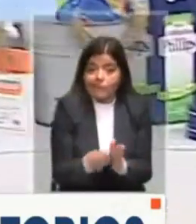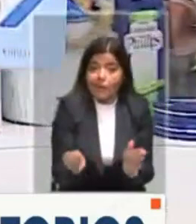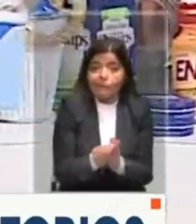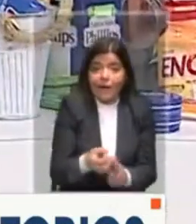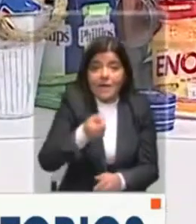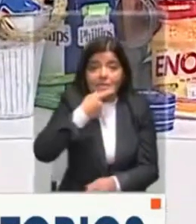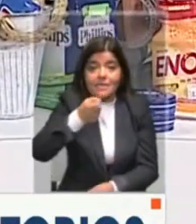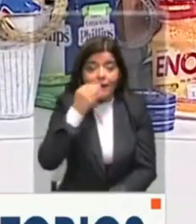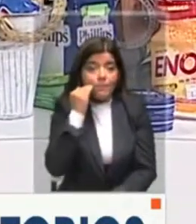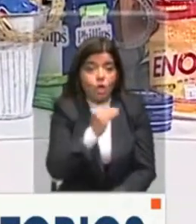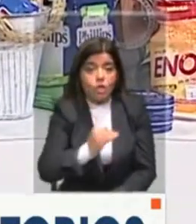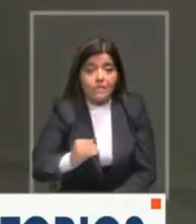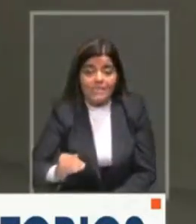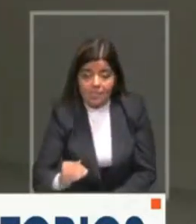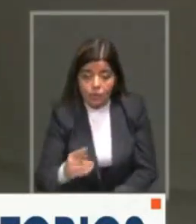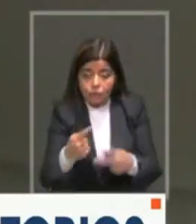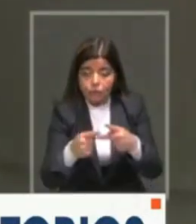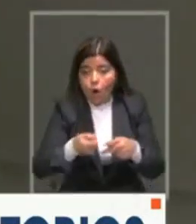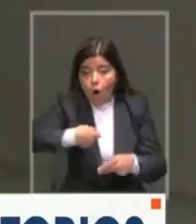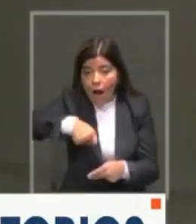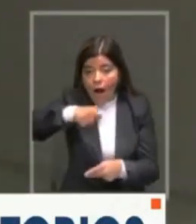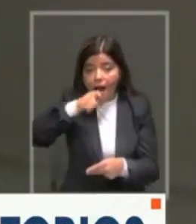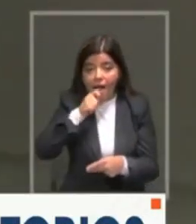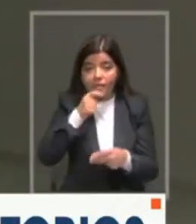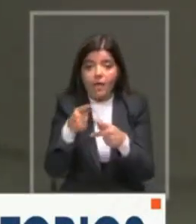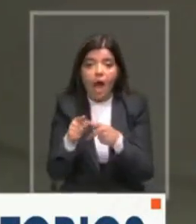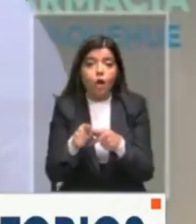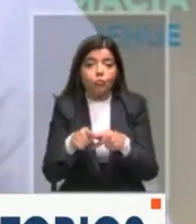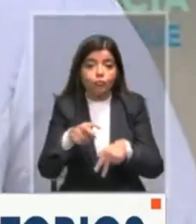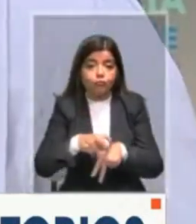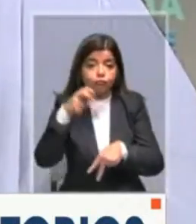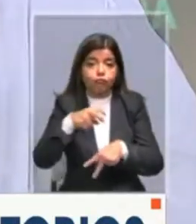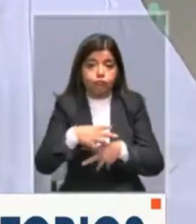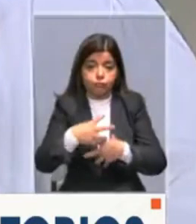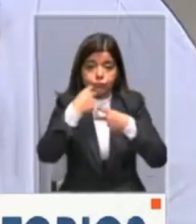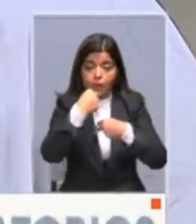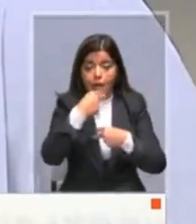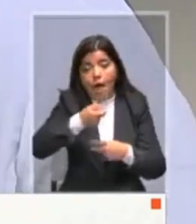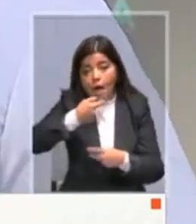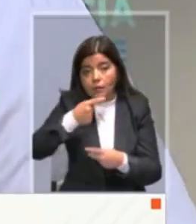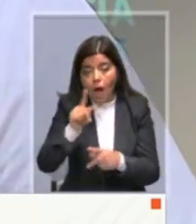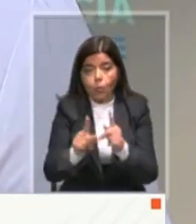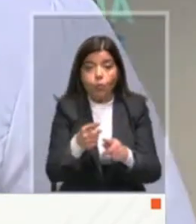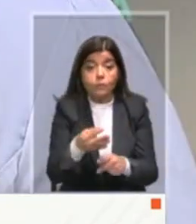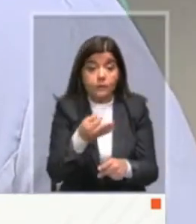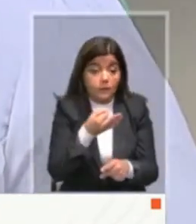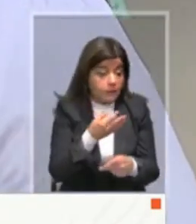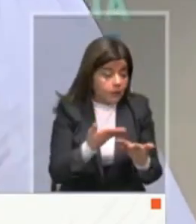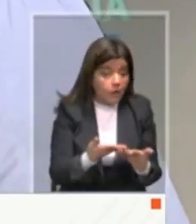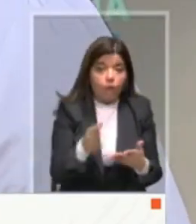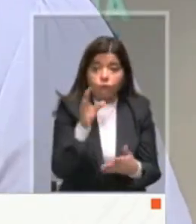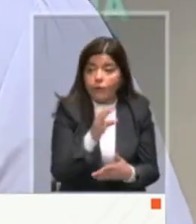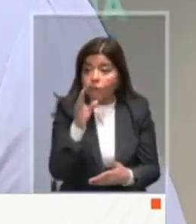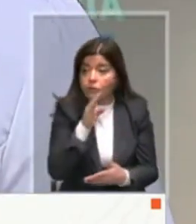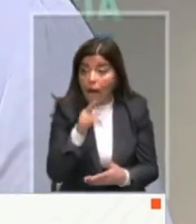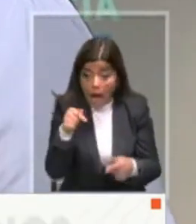como el ibuprofeno y paracetamol en jarabe y algunos antibióticos. Muchas personas que llegan diciendo he buscado en todas partes, me dijeron que